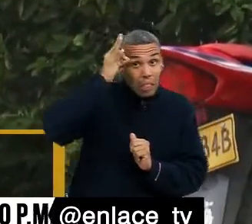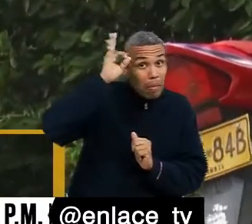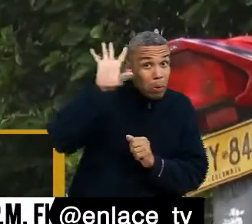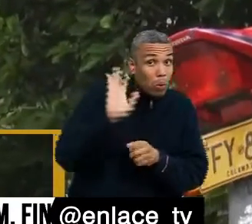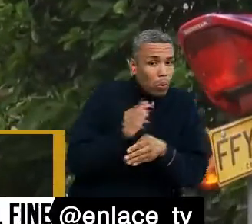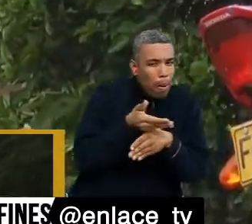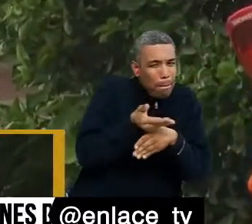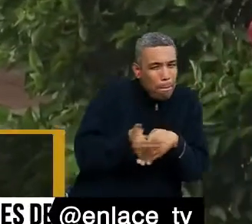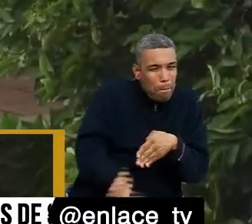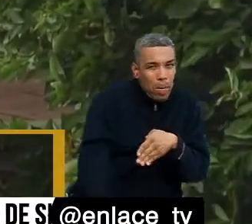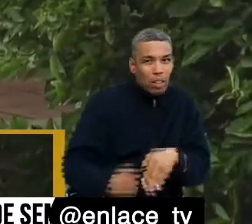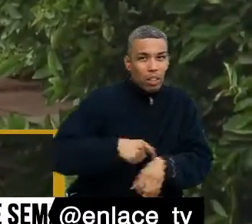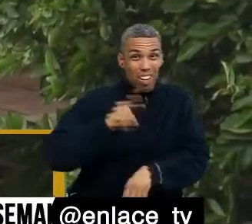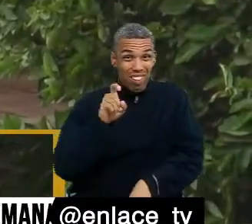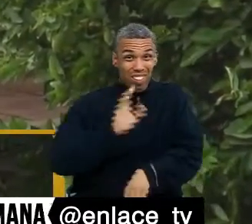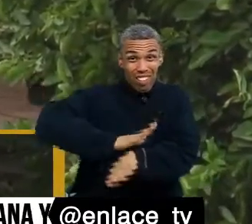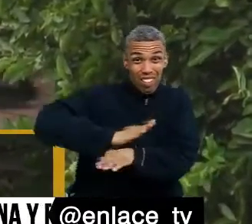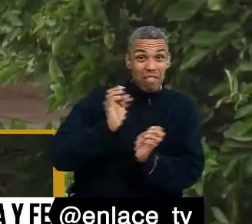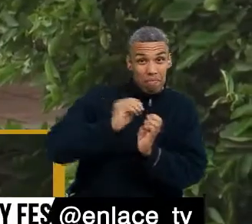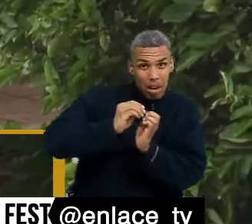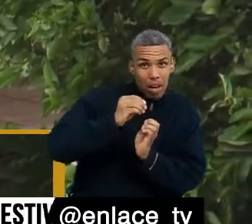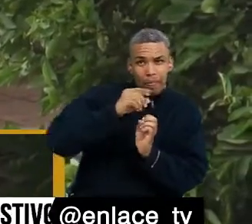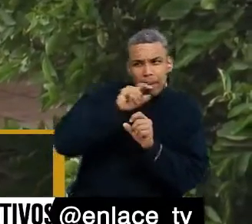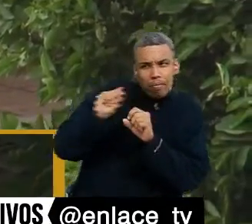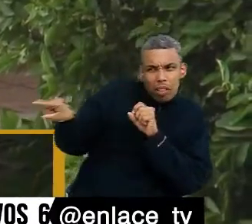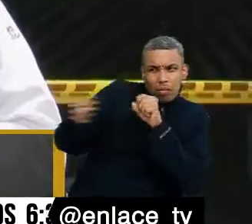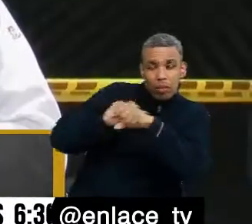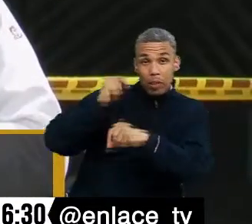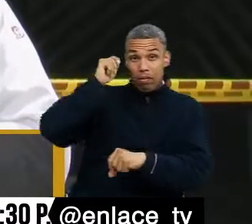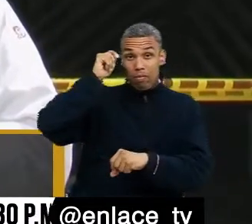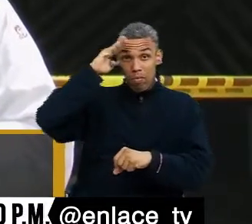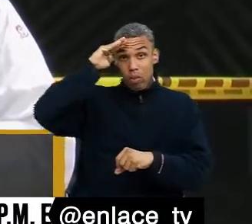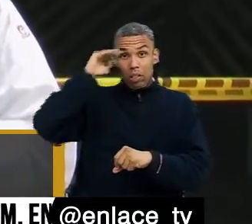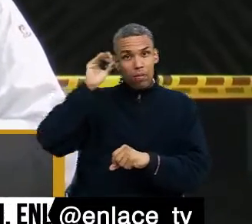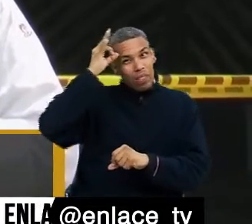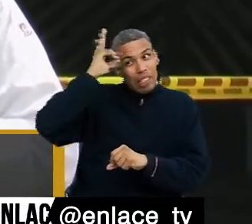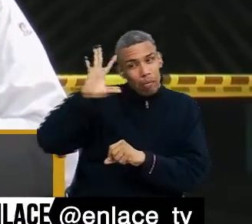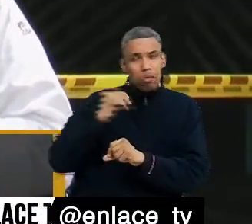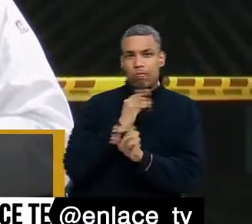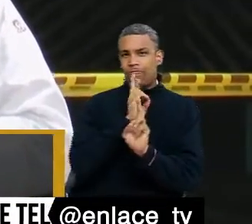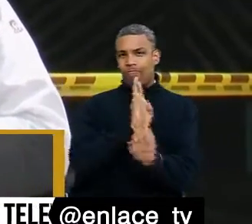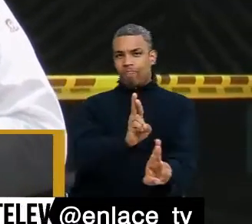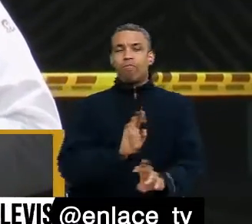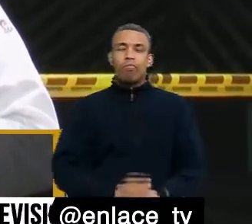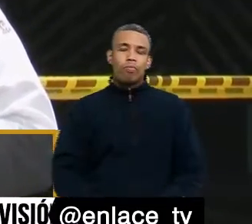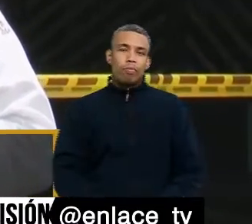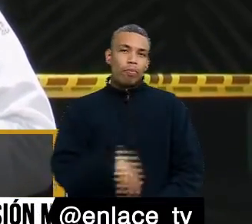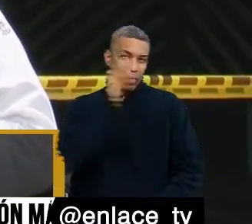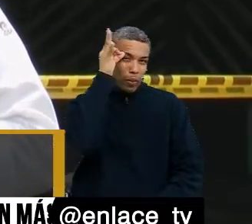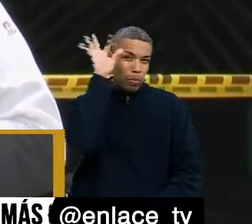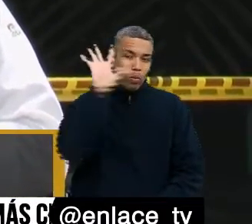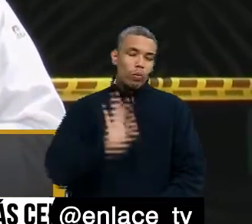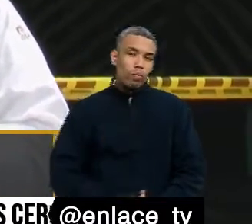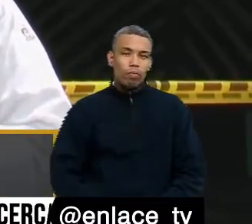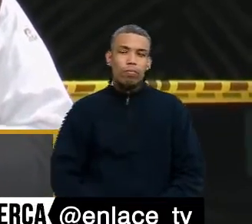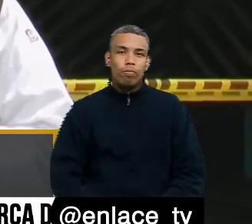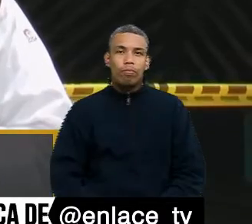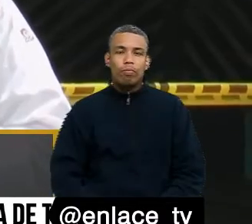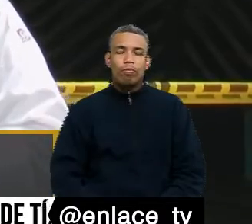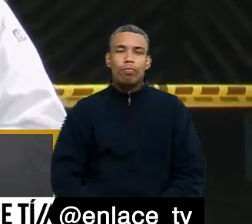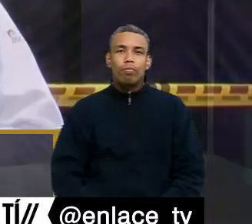las autoridades a fondo de lo que ha ocurrido en el sector de la comuna número 3 de Barranca Bermeja, en el barrio La Paz, con